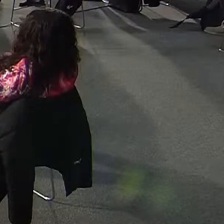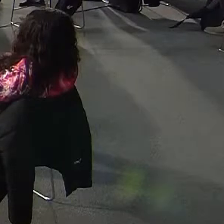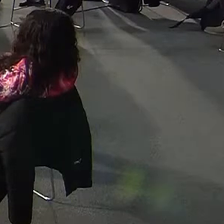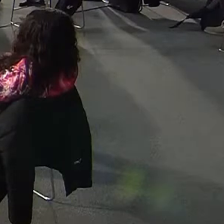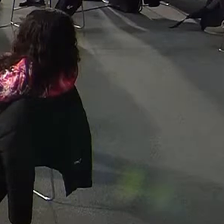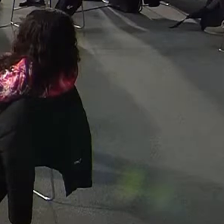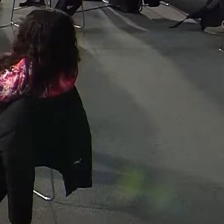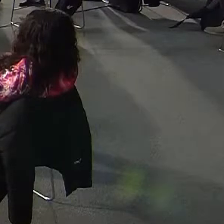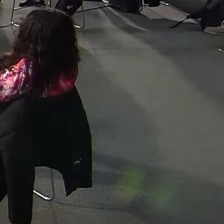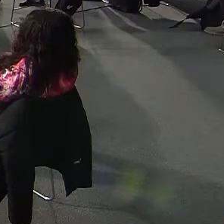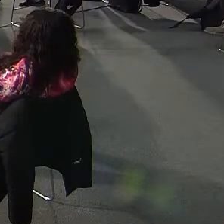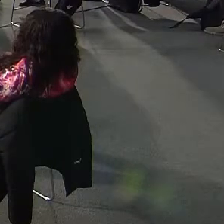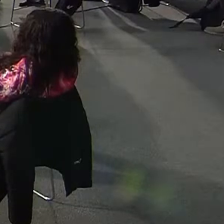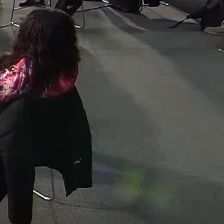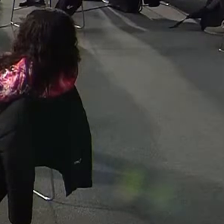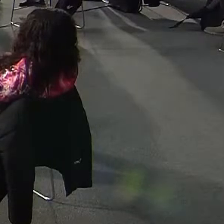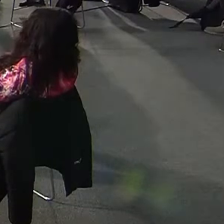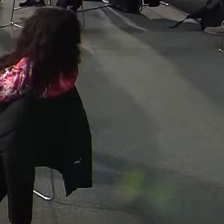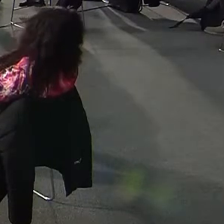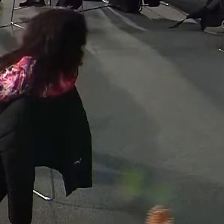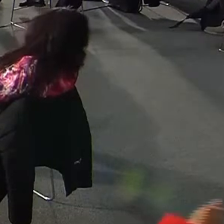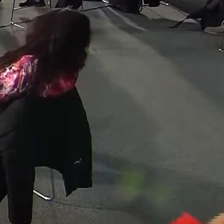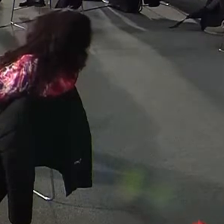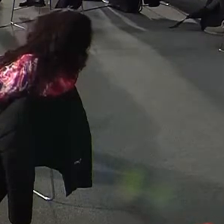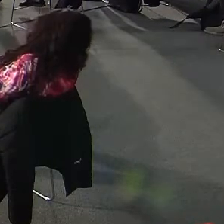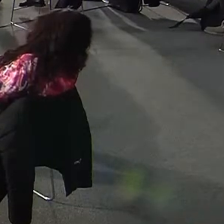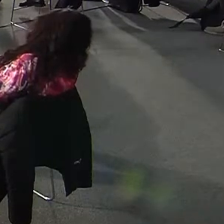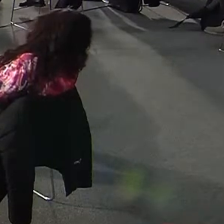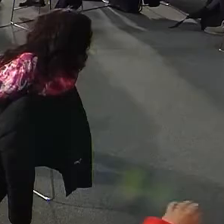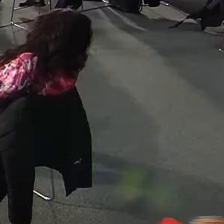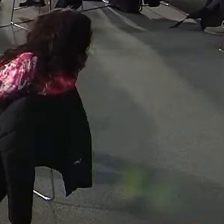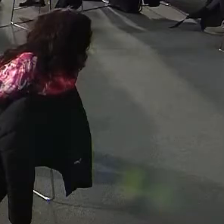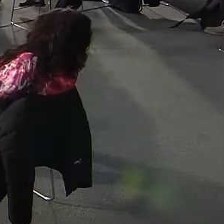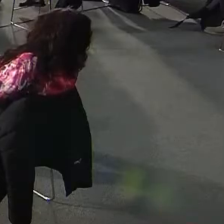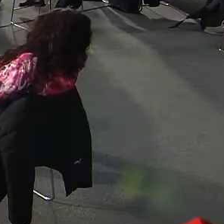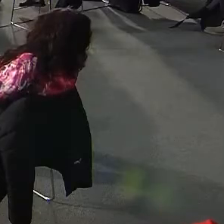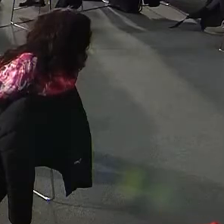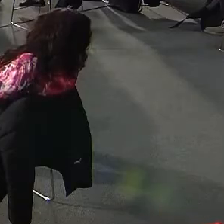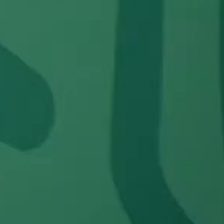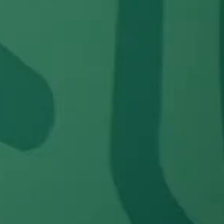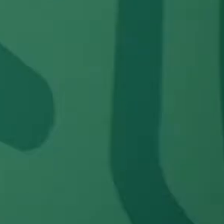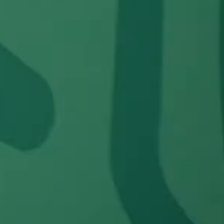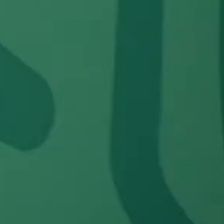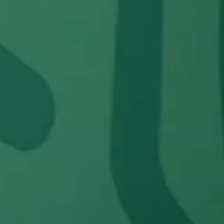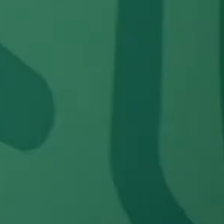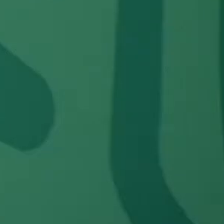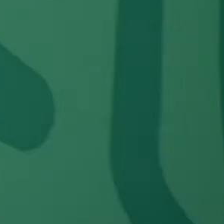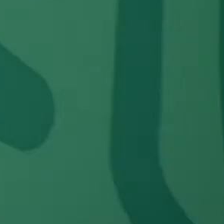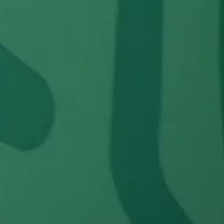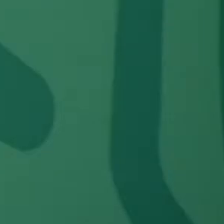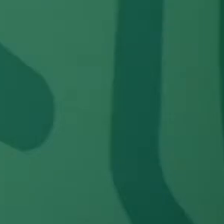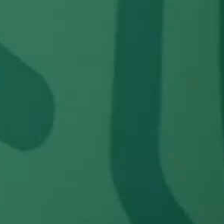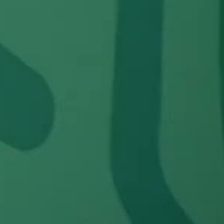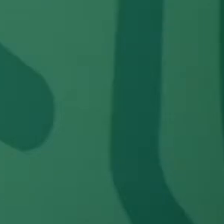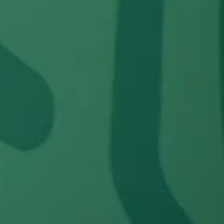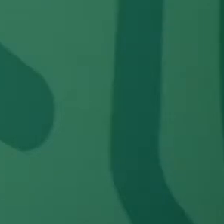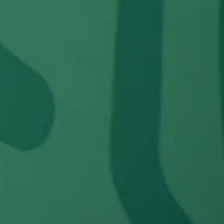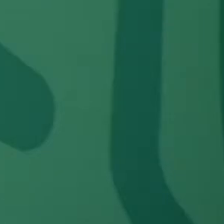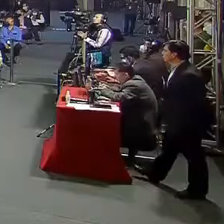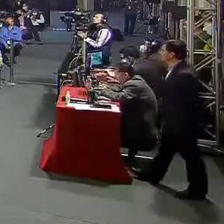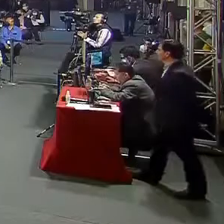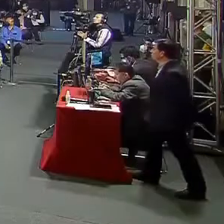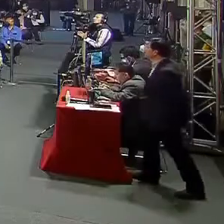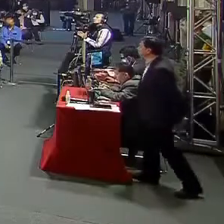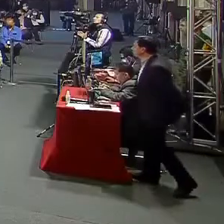y es el tiempo de afianzar valores auténticamente. Presidente, si la Corte Penal Internacional